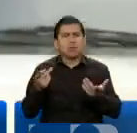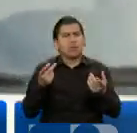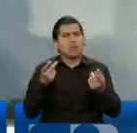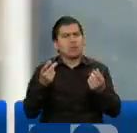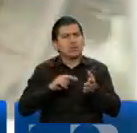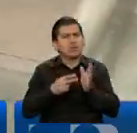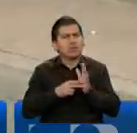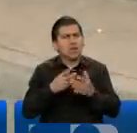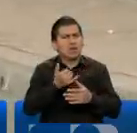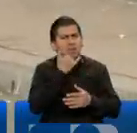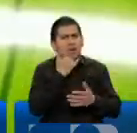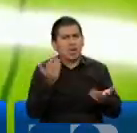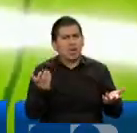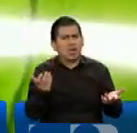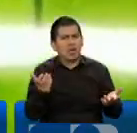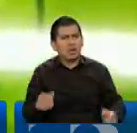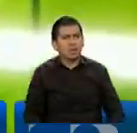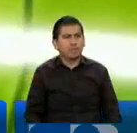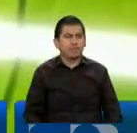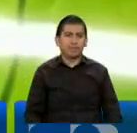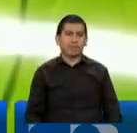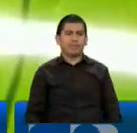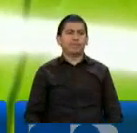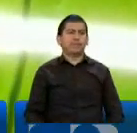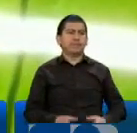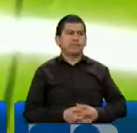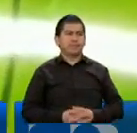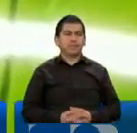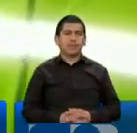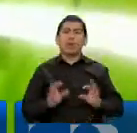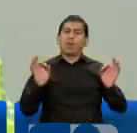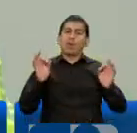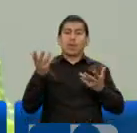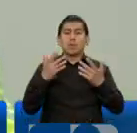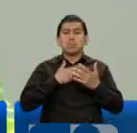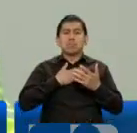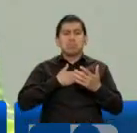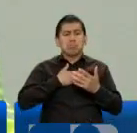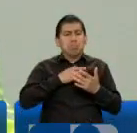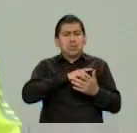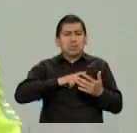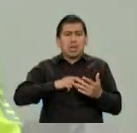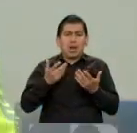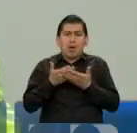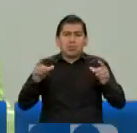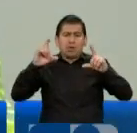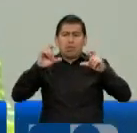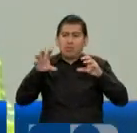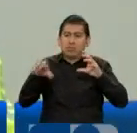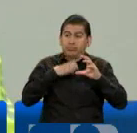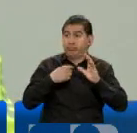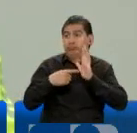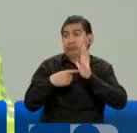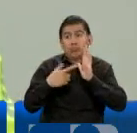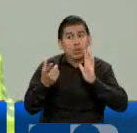en posibles actos extorsivos frente a material sensible, íntimo o comprometedor. Y terminan siendo víctimas de personas inescrupulosas